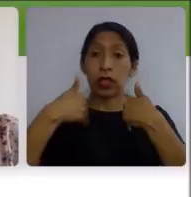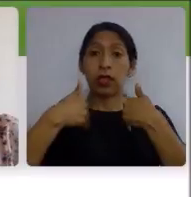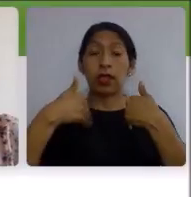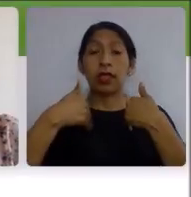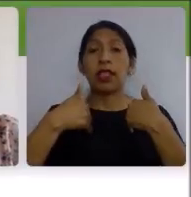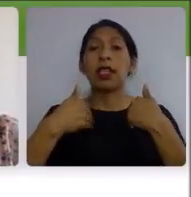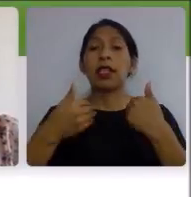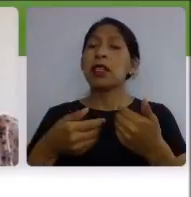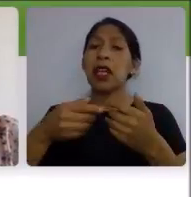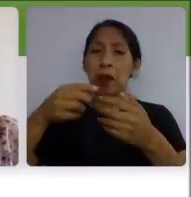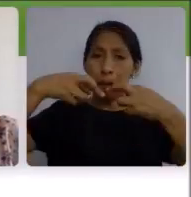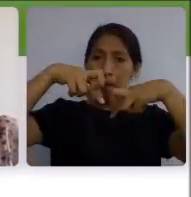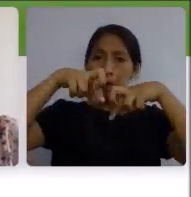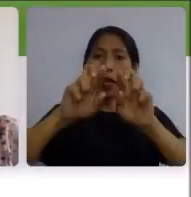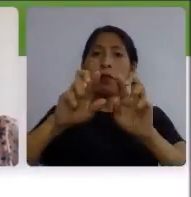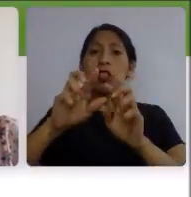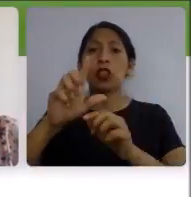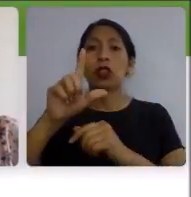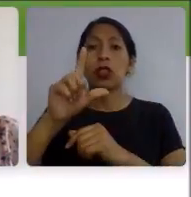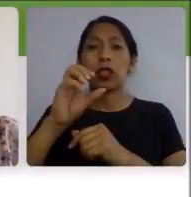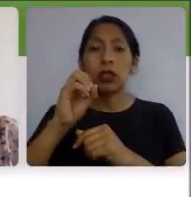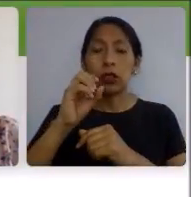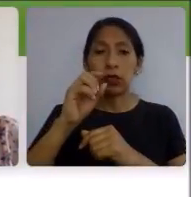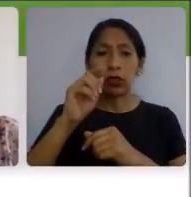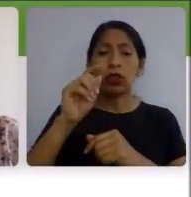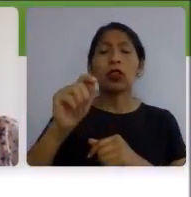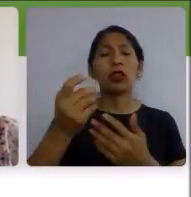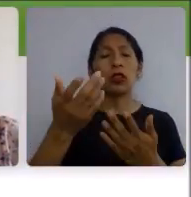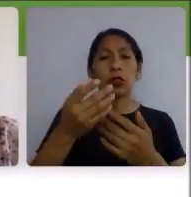ATOL. Tiene